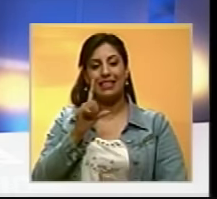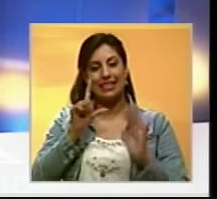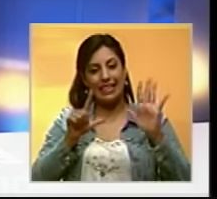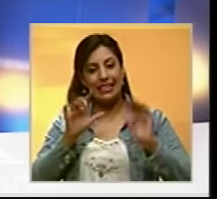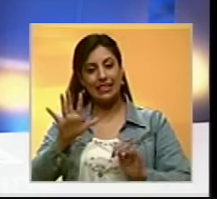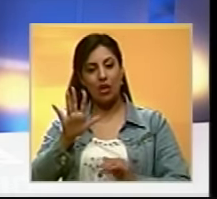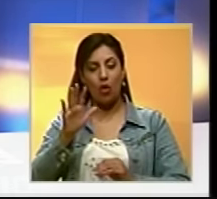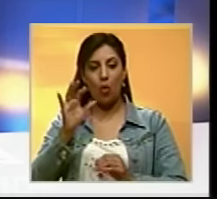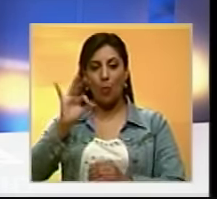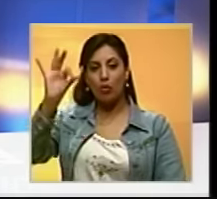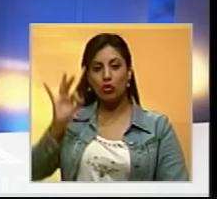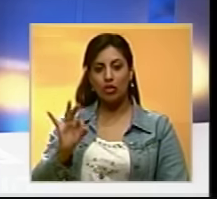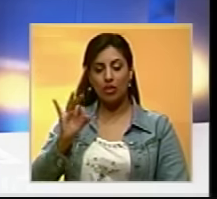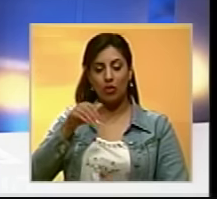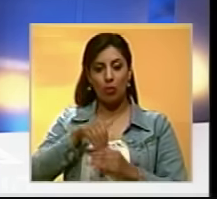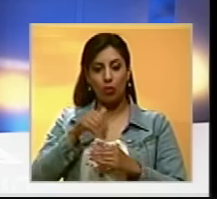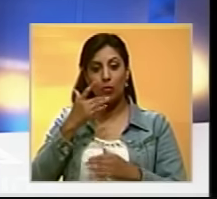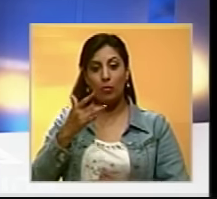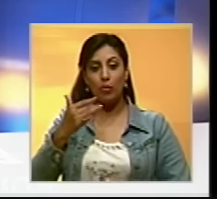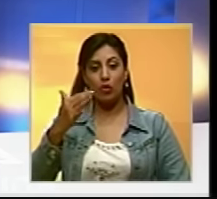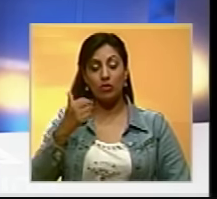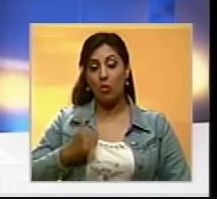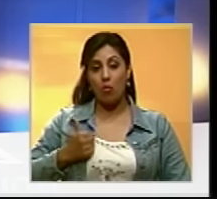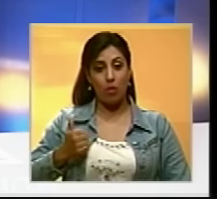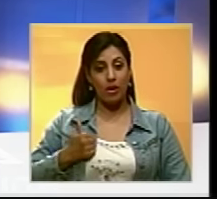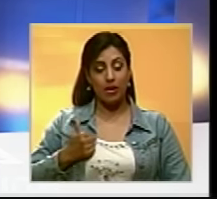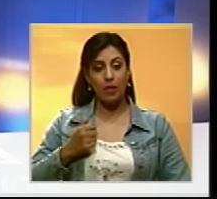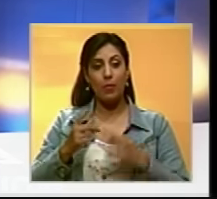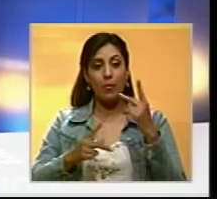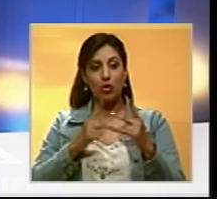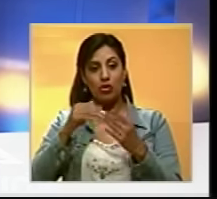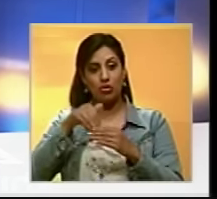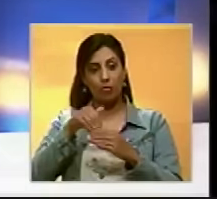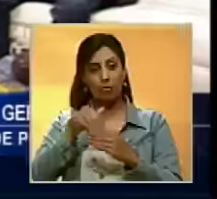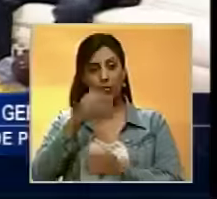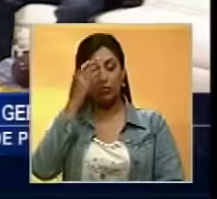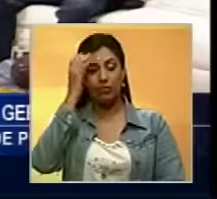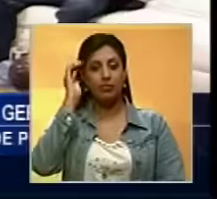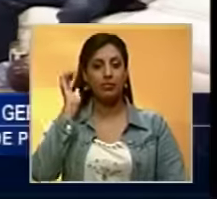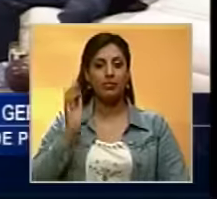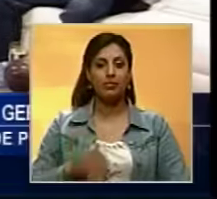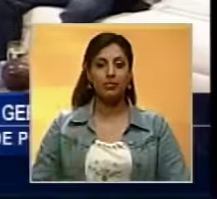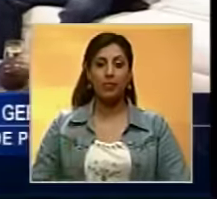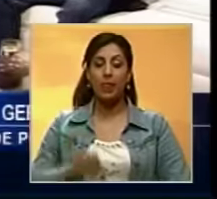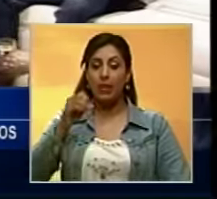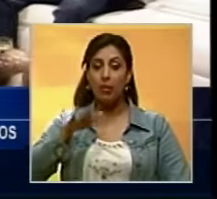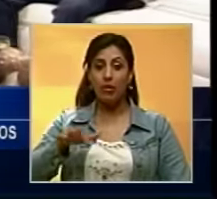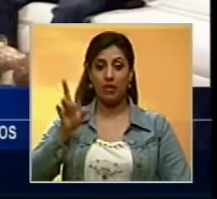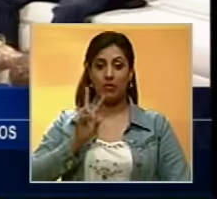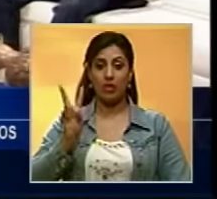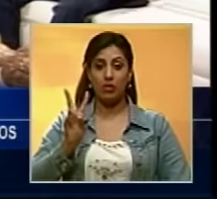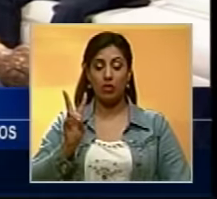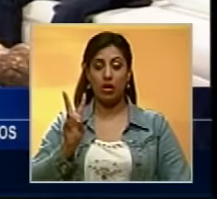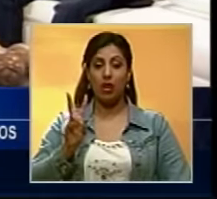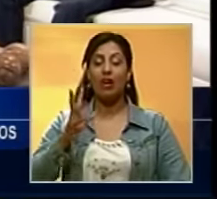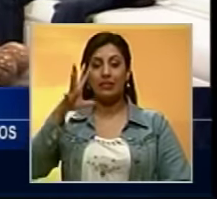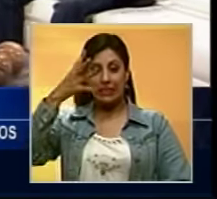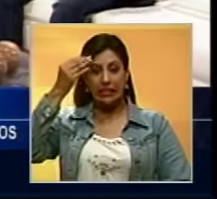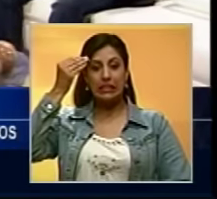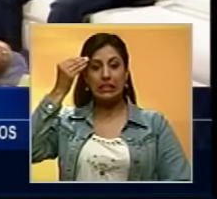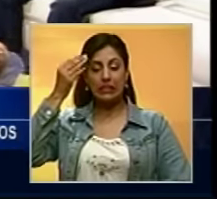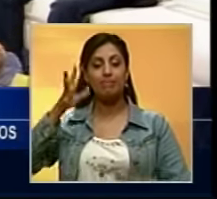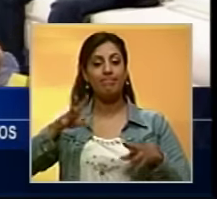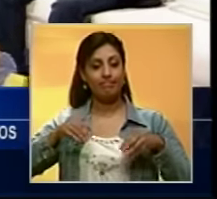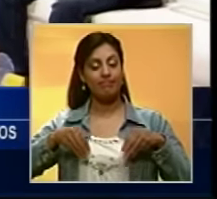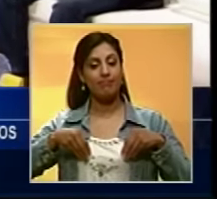75 por de realizarse Próximamente cualquier proceso electoral que el pueblo venezolano comprendió